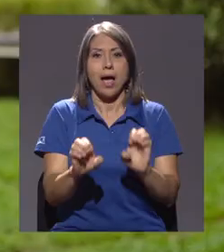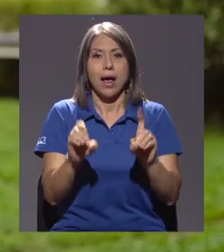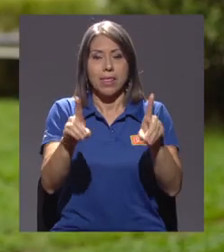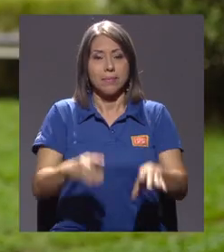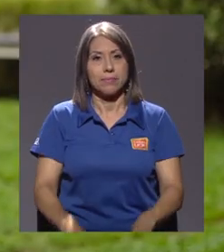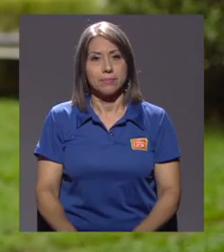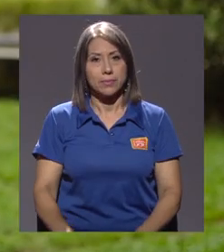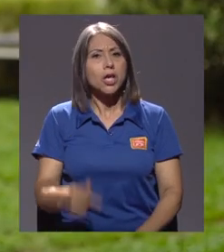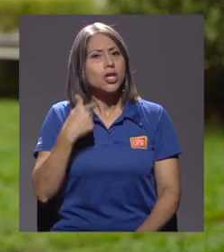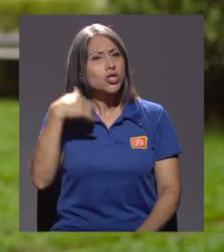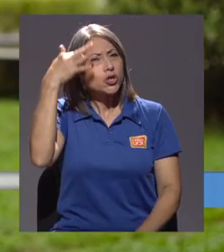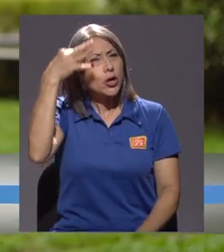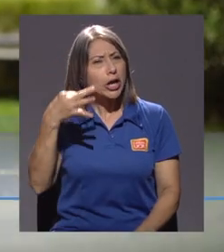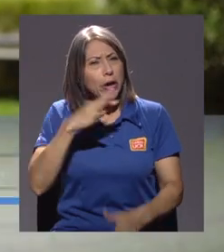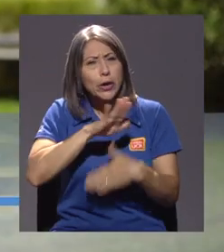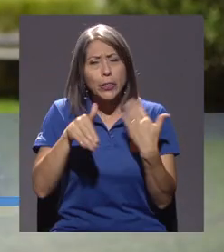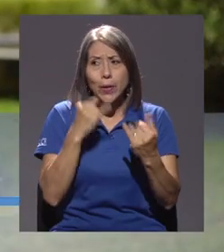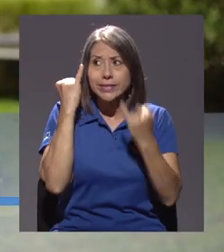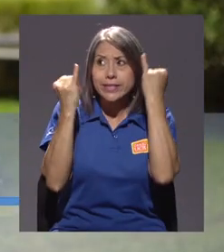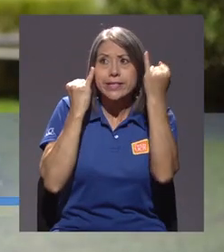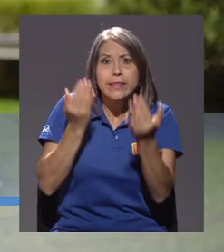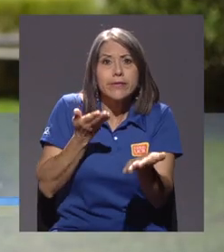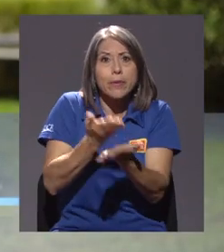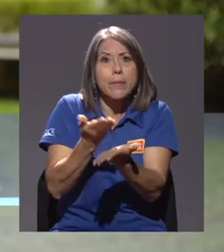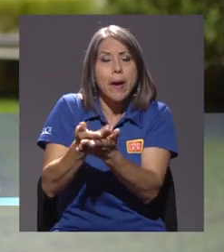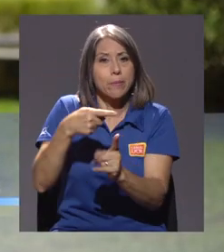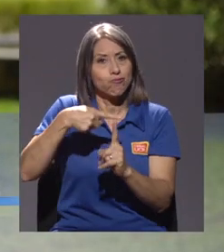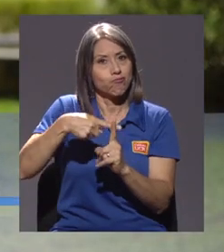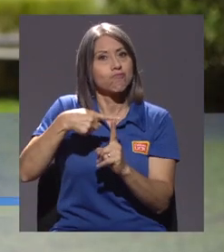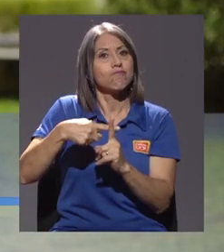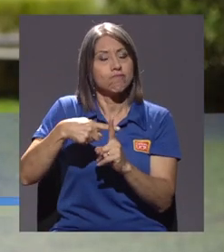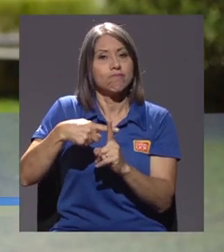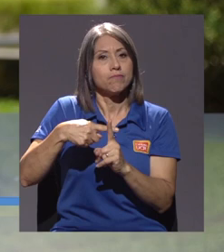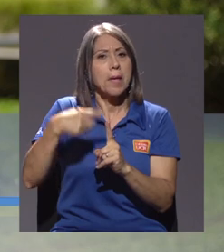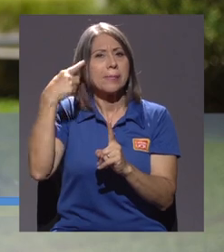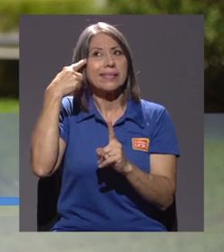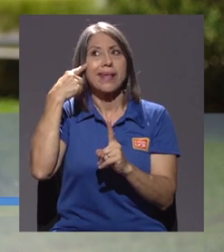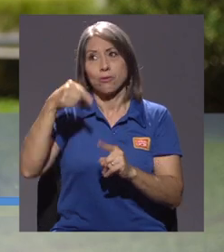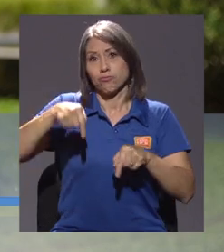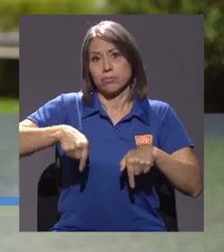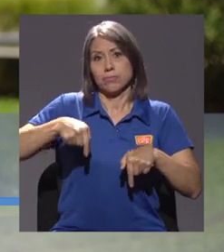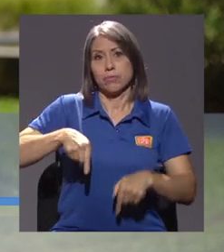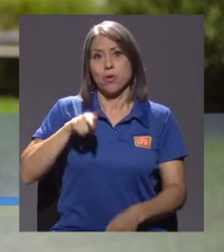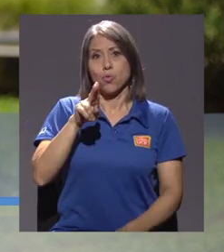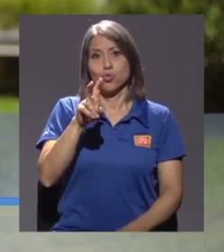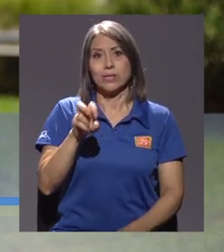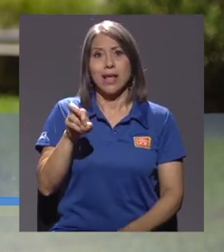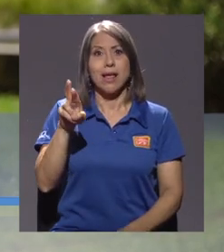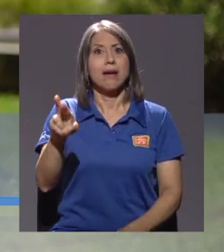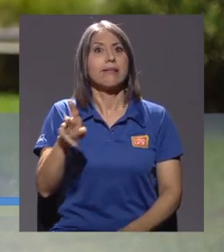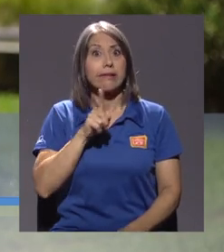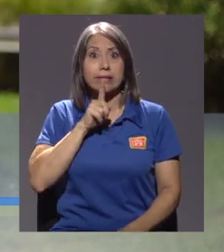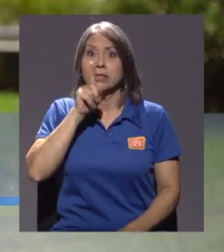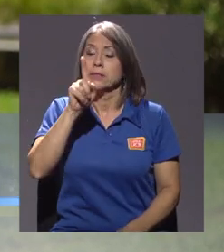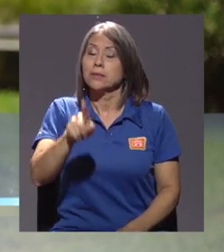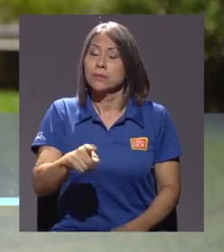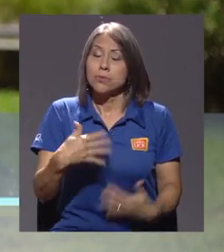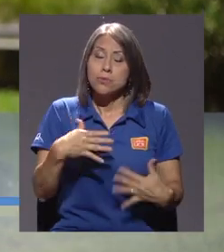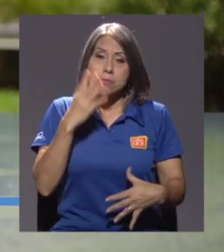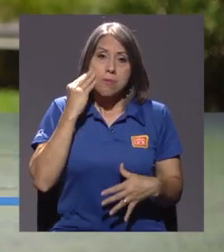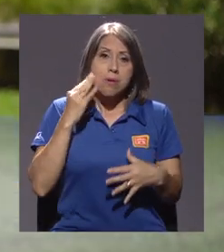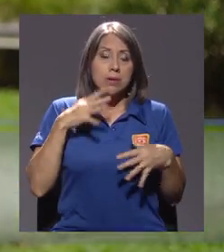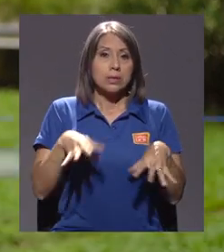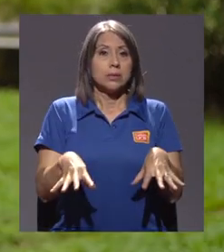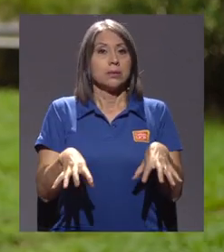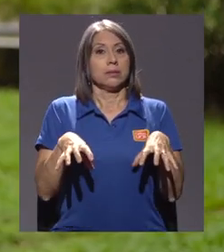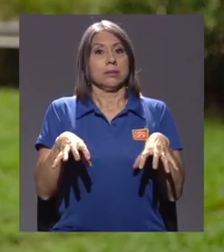Yo creo que todas estas iniciativas son muy positivas, pensando en el hecho de que en la UCR el estrés que se vive es real, ¿verdad? Yo que